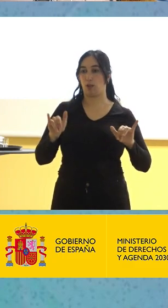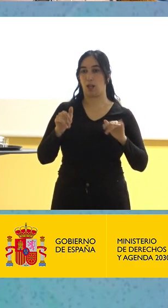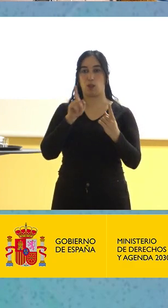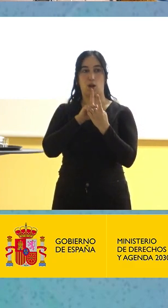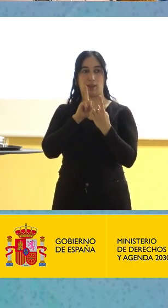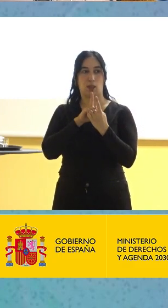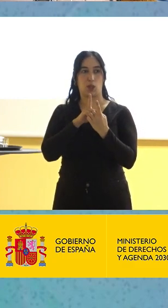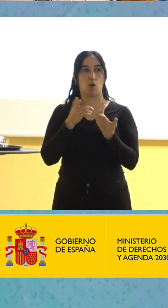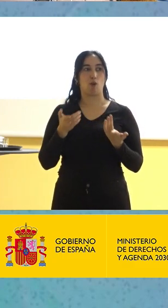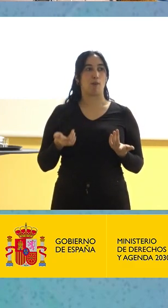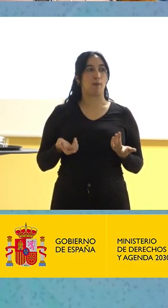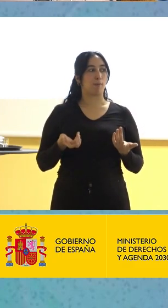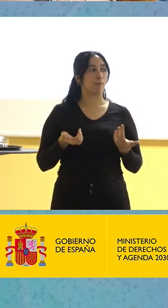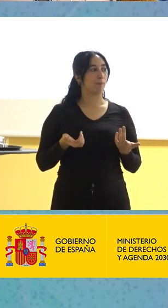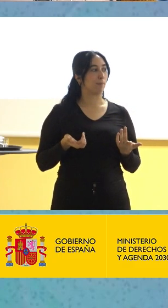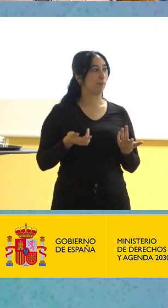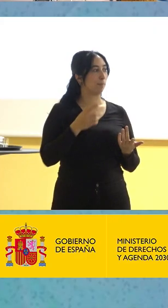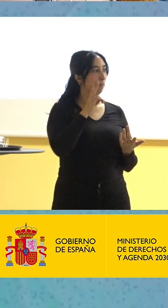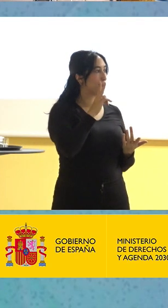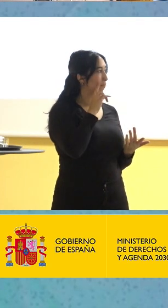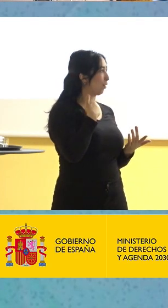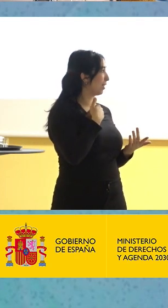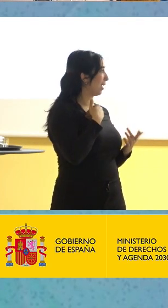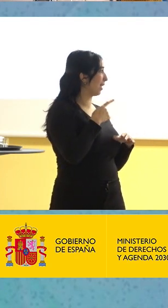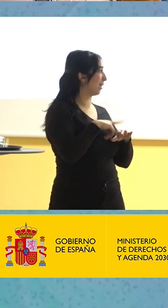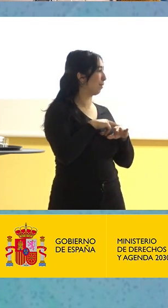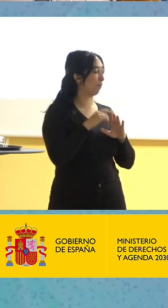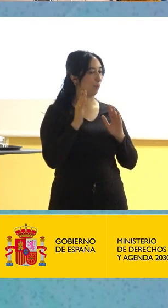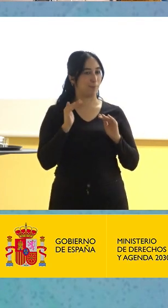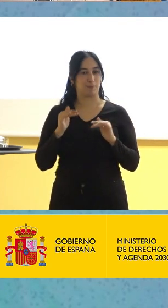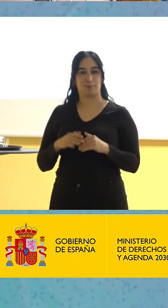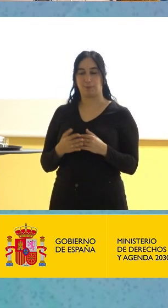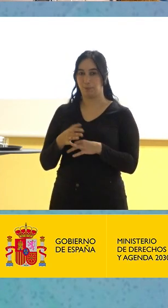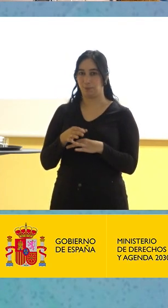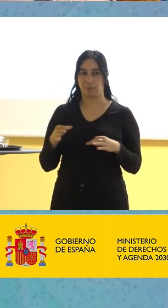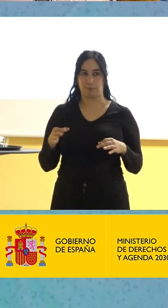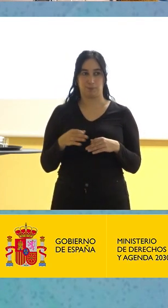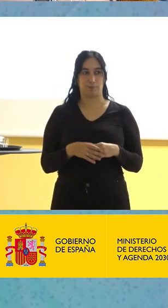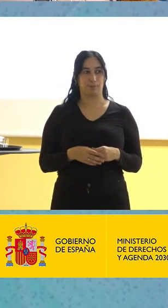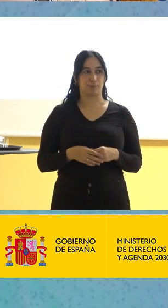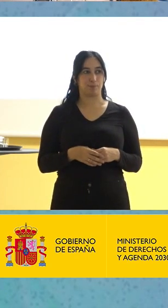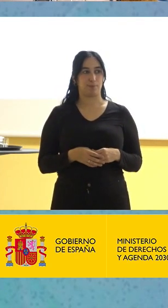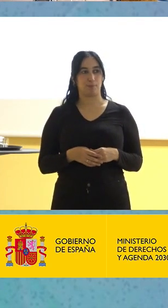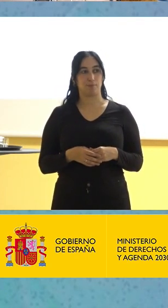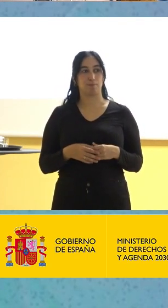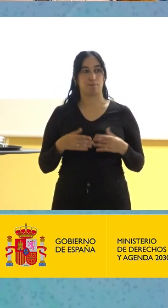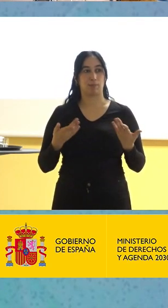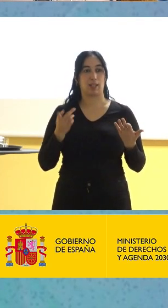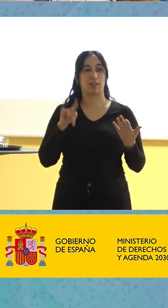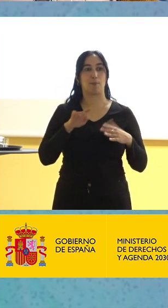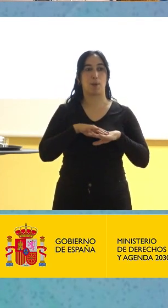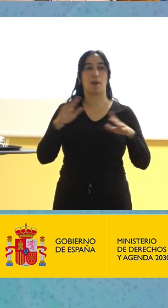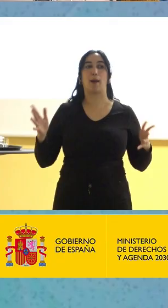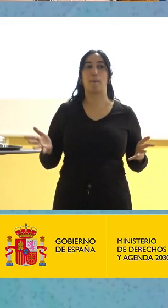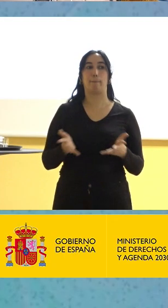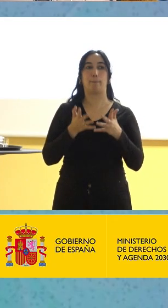atención. Y vale, y veo que ya me queda menos. Perfecto. Vale. Bueno, y potenciar,